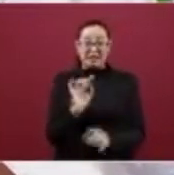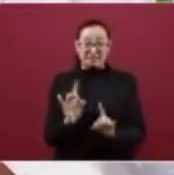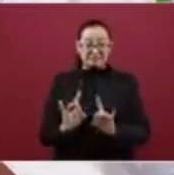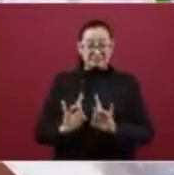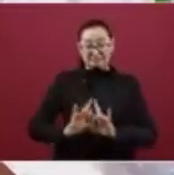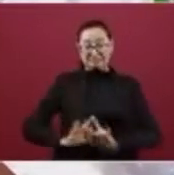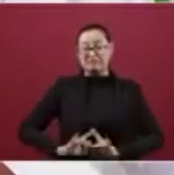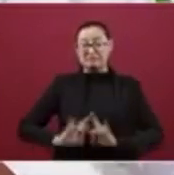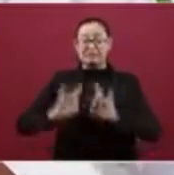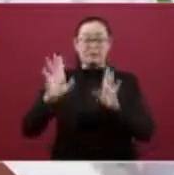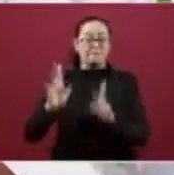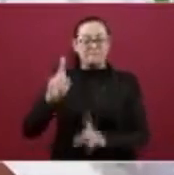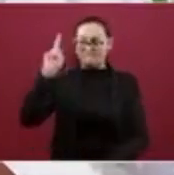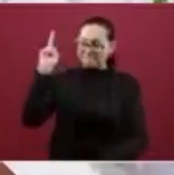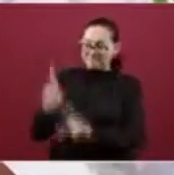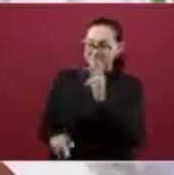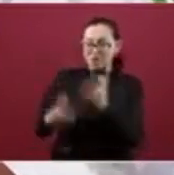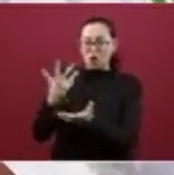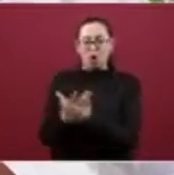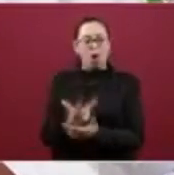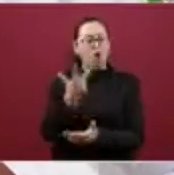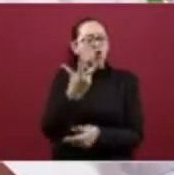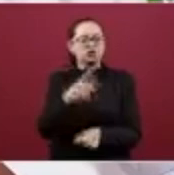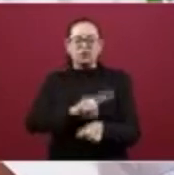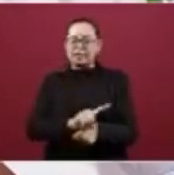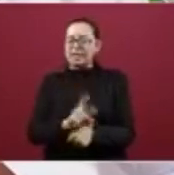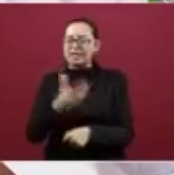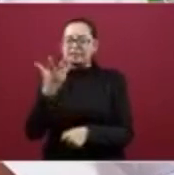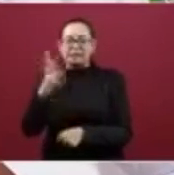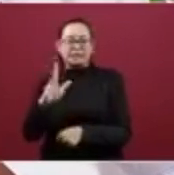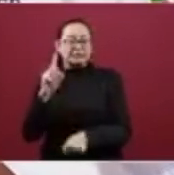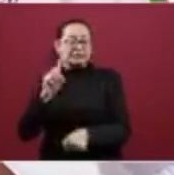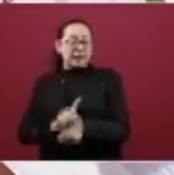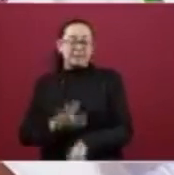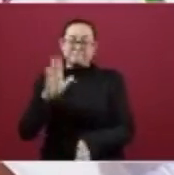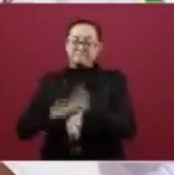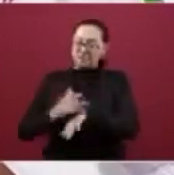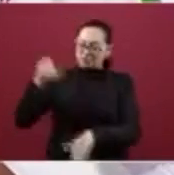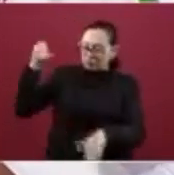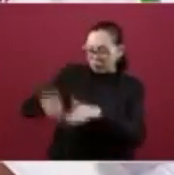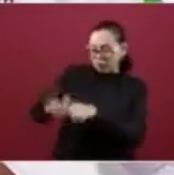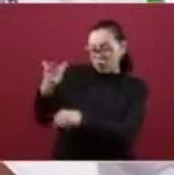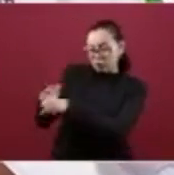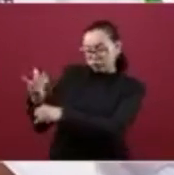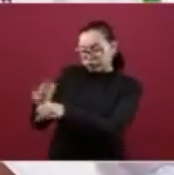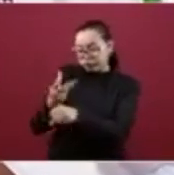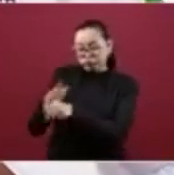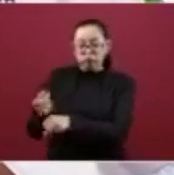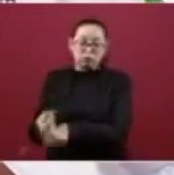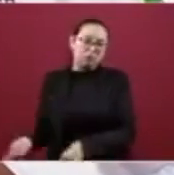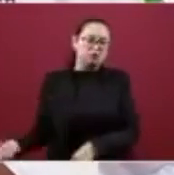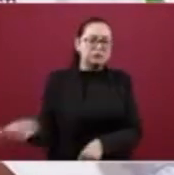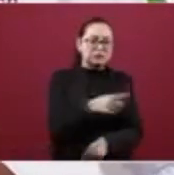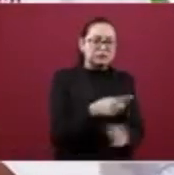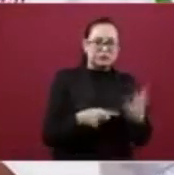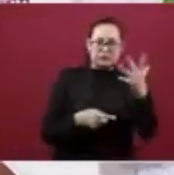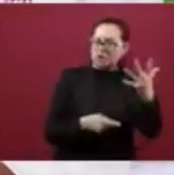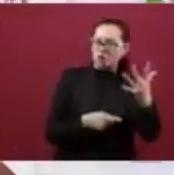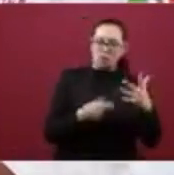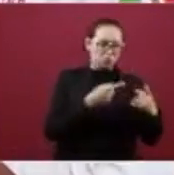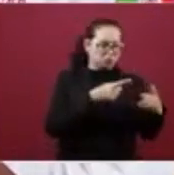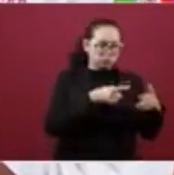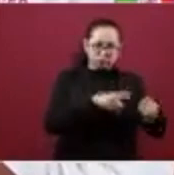para hacerle en esos 8 días o 10 días el mantenimiento mayor, las demás refinerías estén trabajando